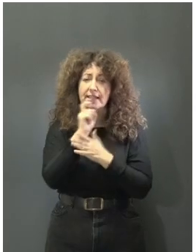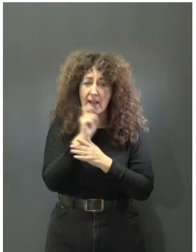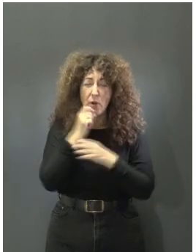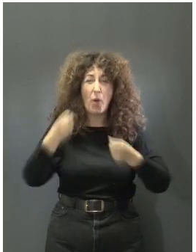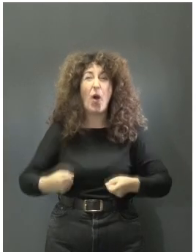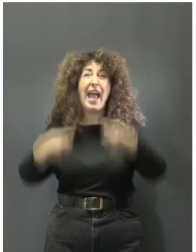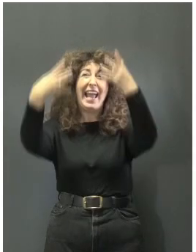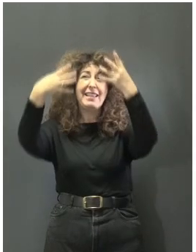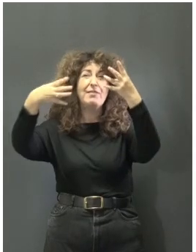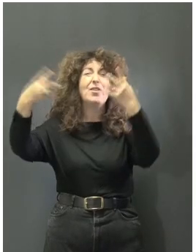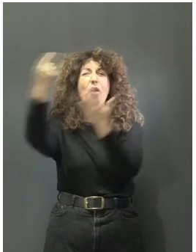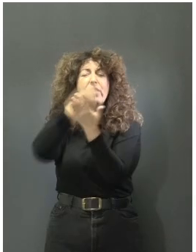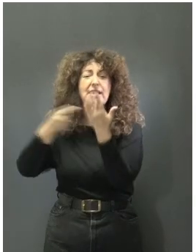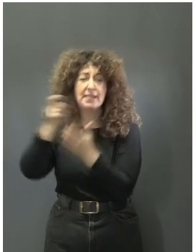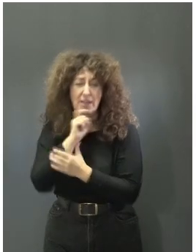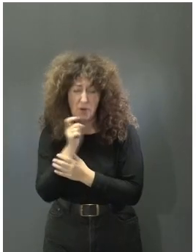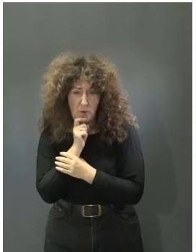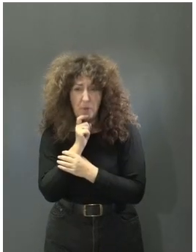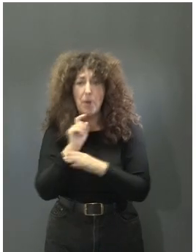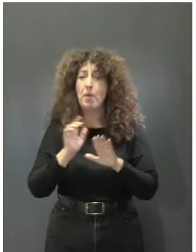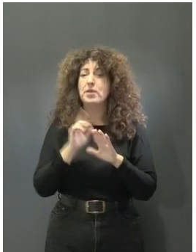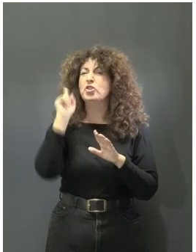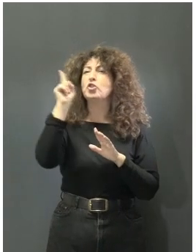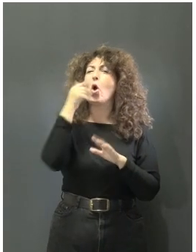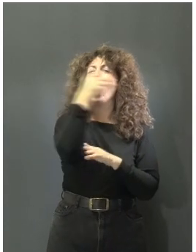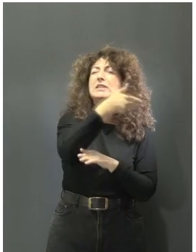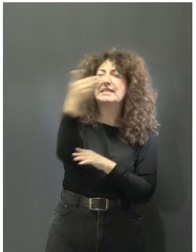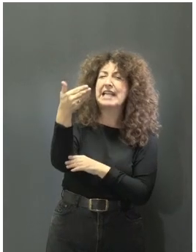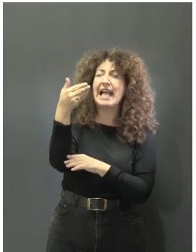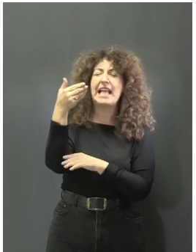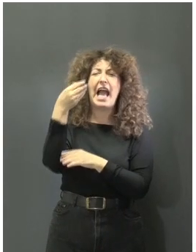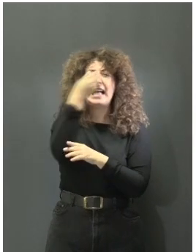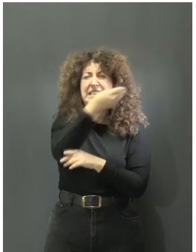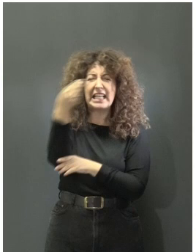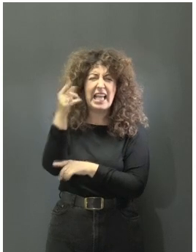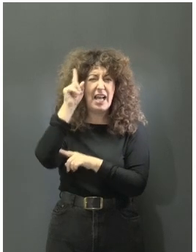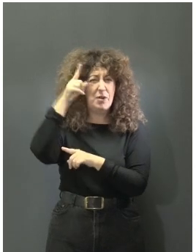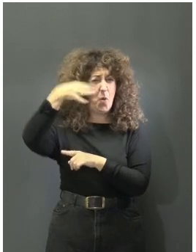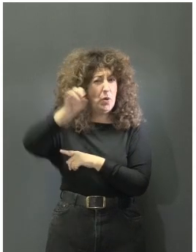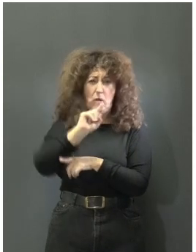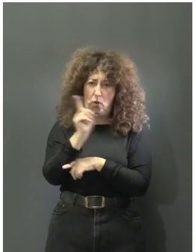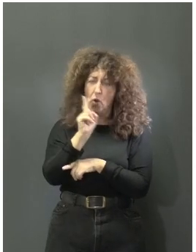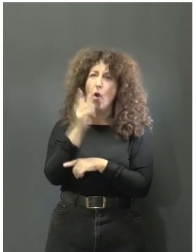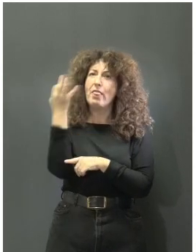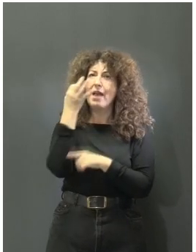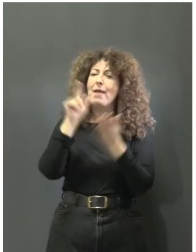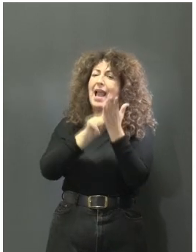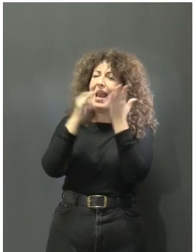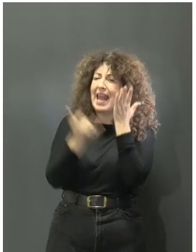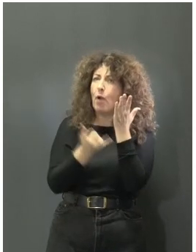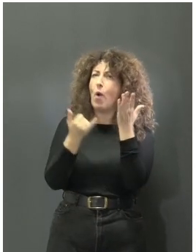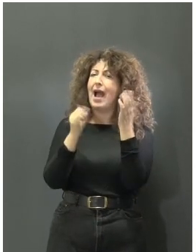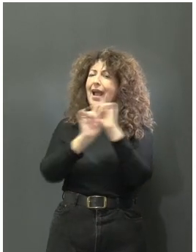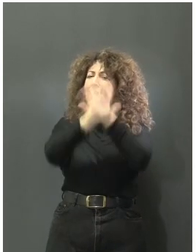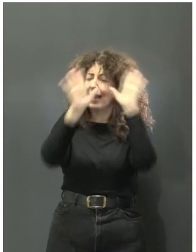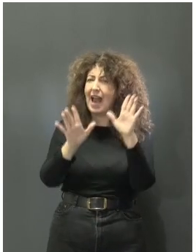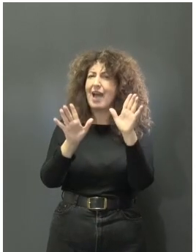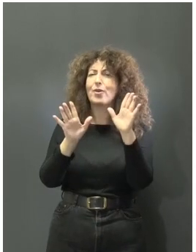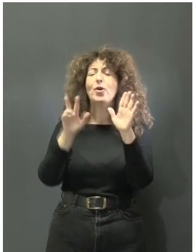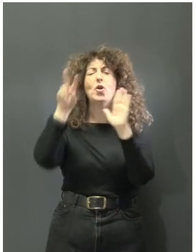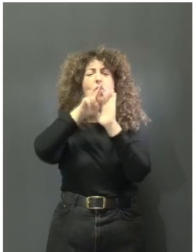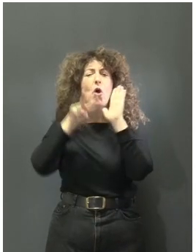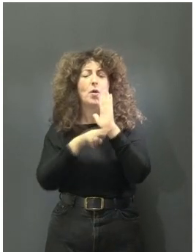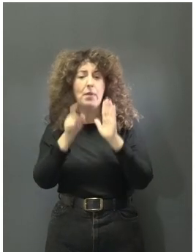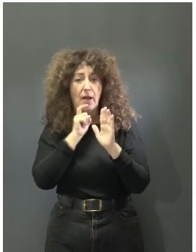la señalización, a cómo regular el lenguaje claro, a cómo diseñar productos que